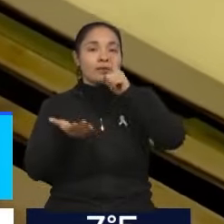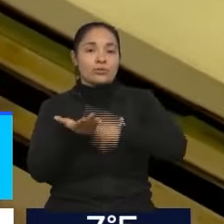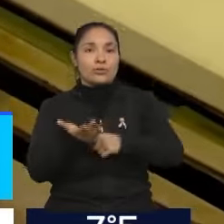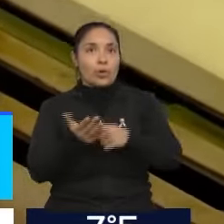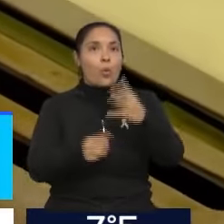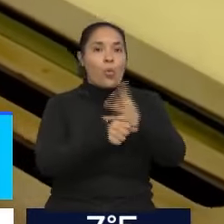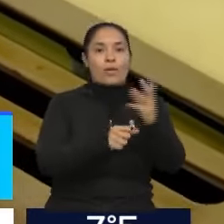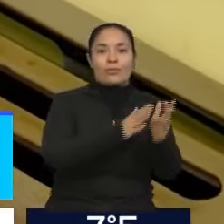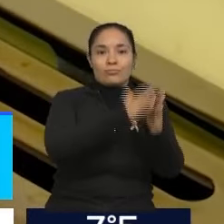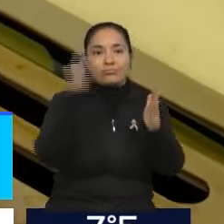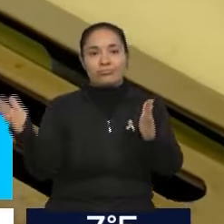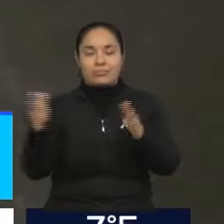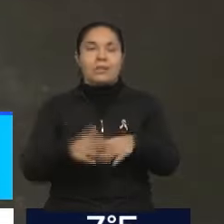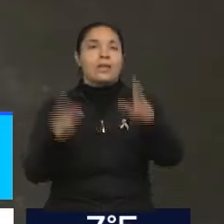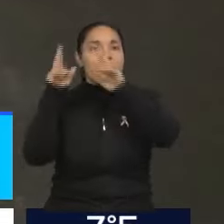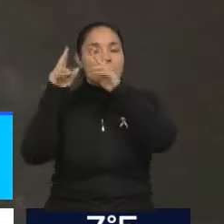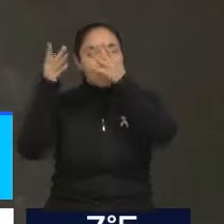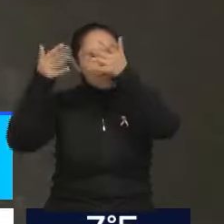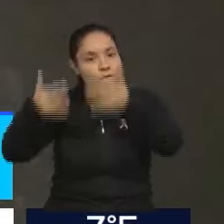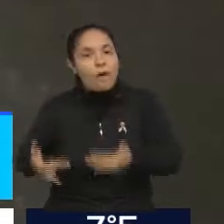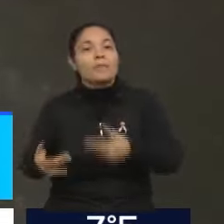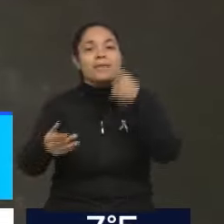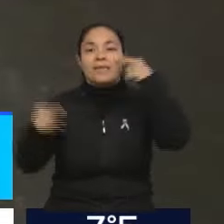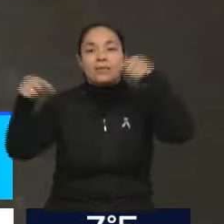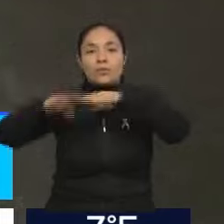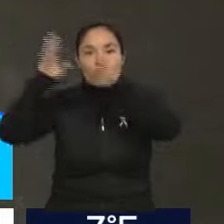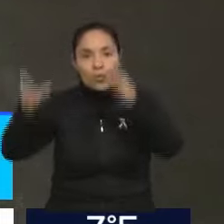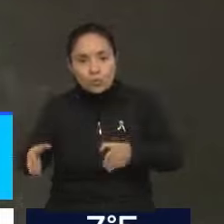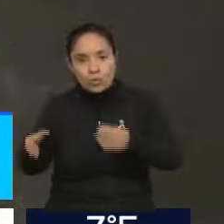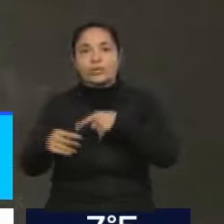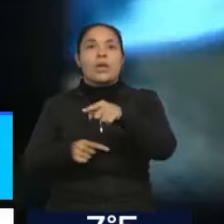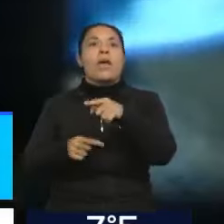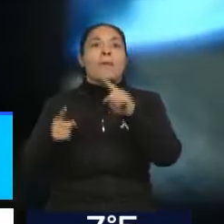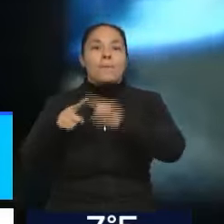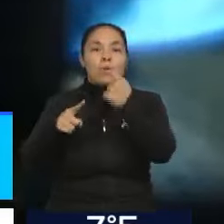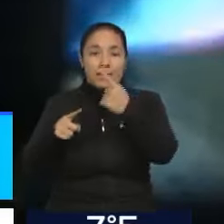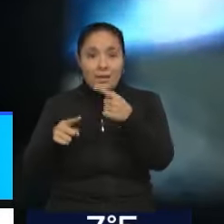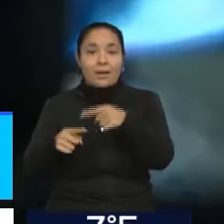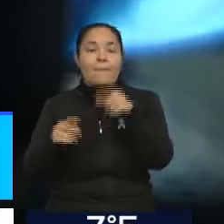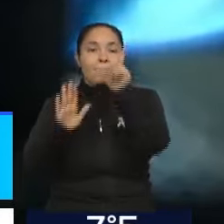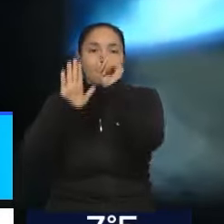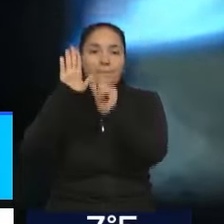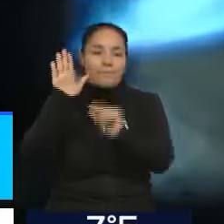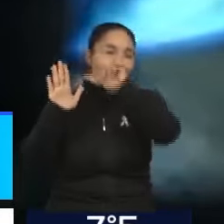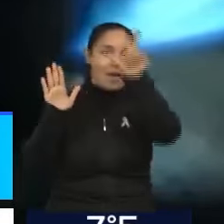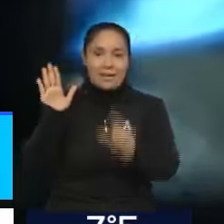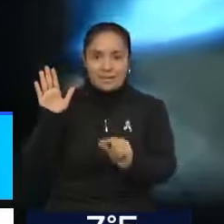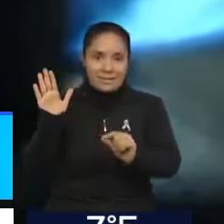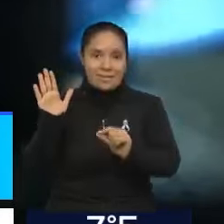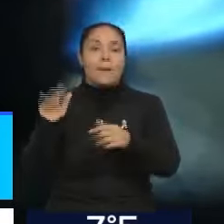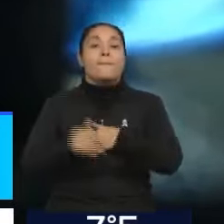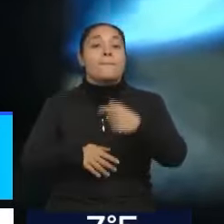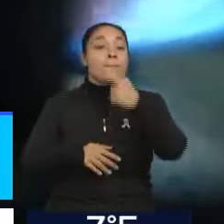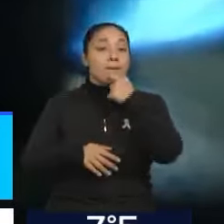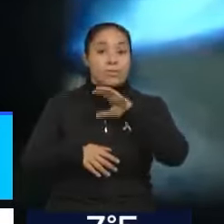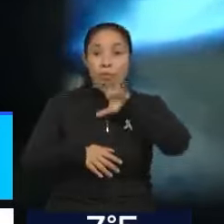cuatrimestre. En este sentido, un informe del Instituto Interdisciplinario de Economía Política determinó un ranking de tarifas del país. Mendoza se encuentra en